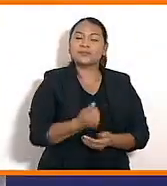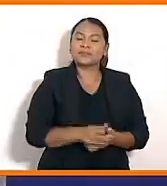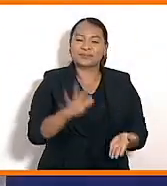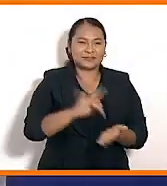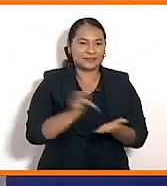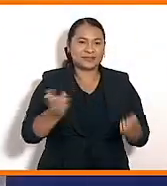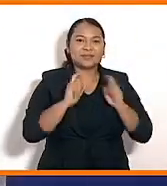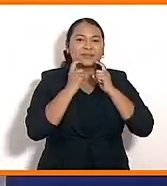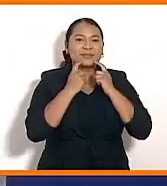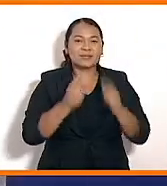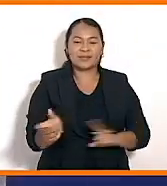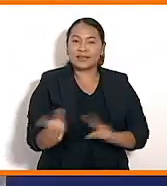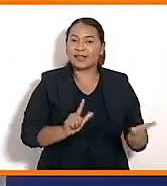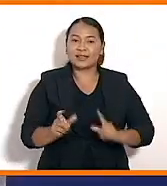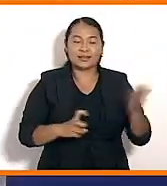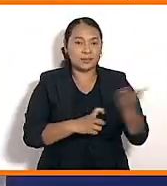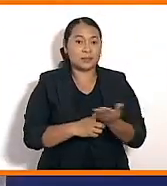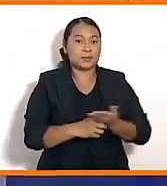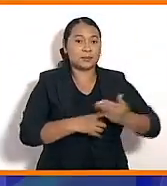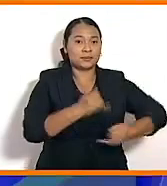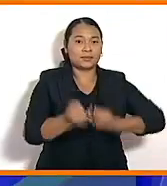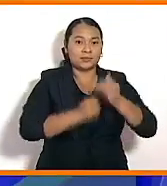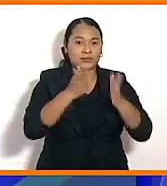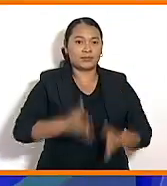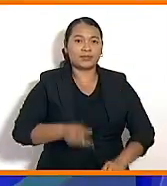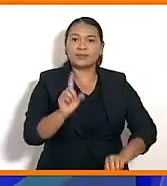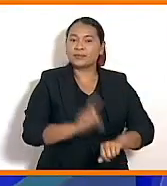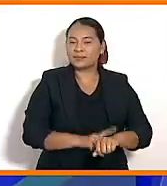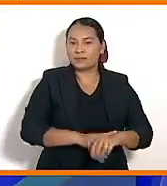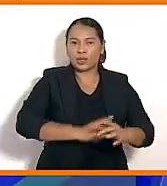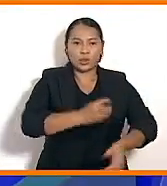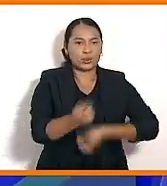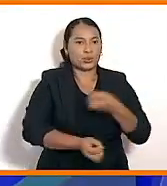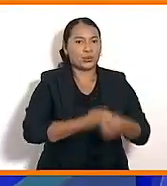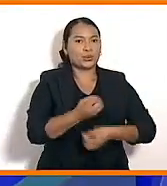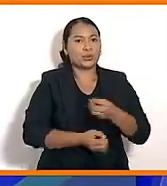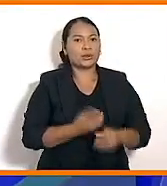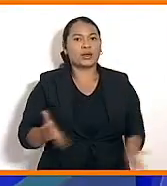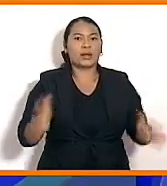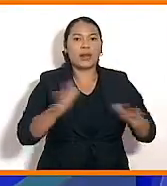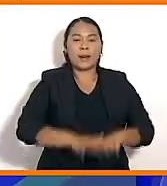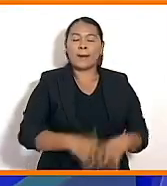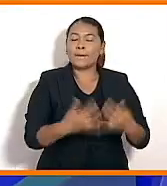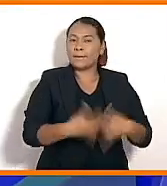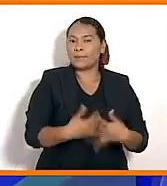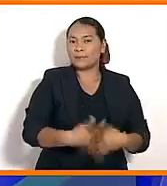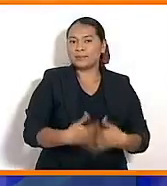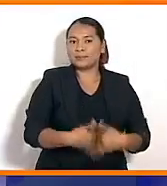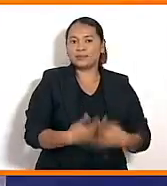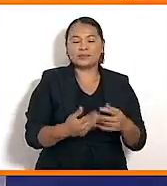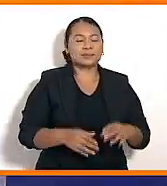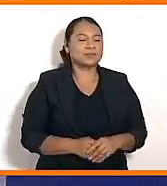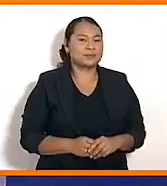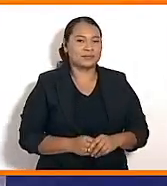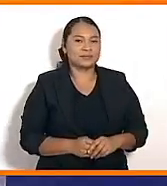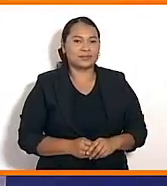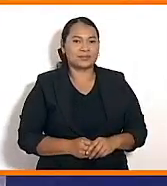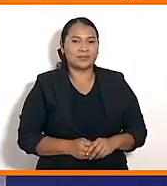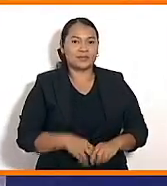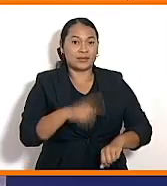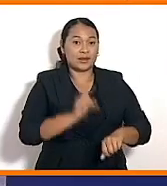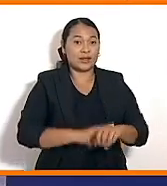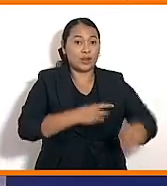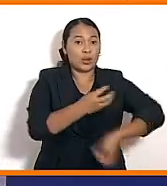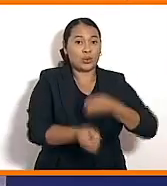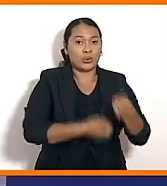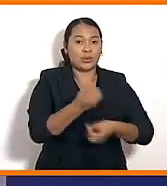que tengas tu boleto en mano, querido jugador, porque vamos a iniciar incorporando nuestras esferas al juego. Una vez nuestras esferas